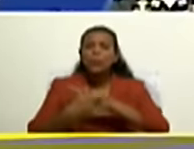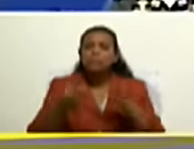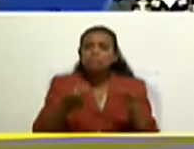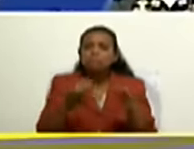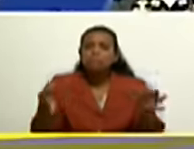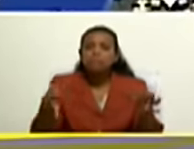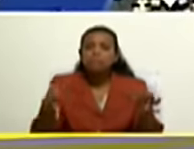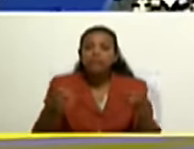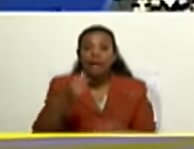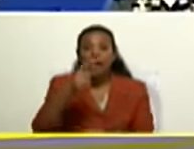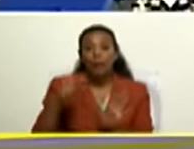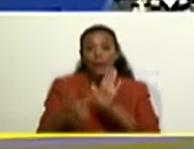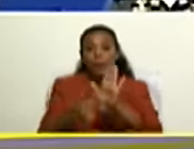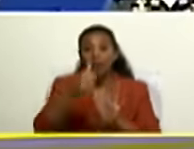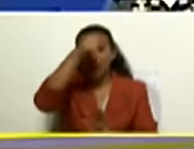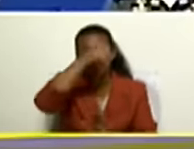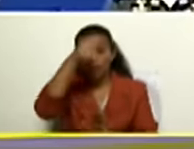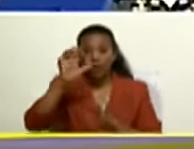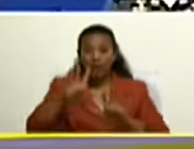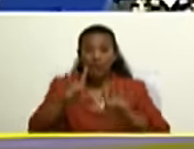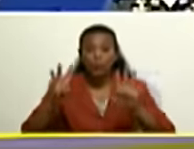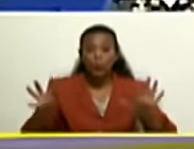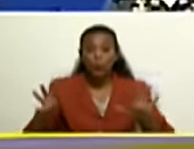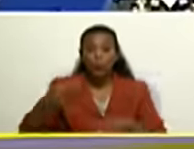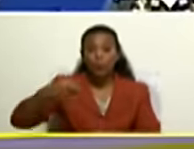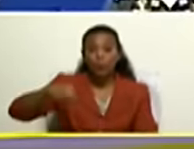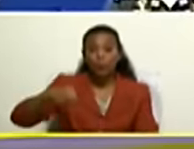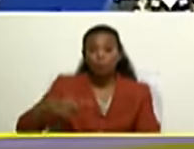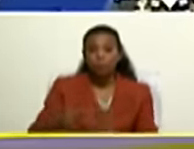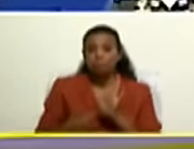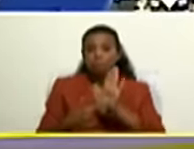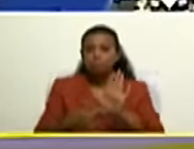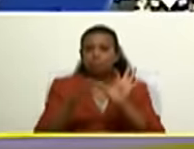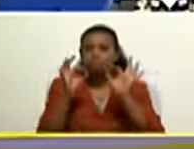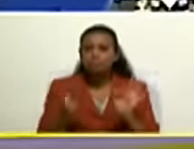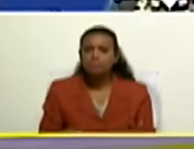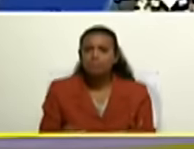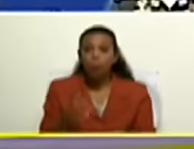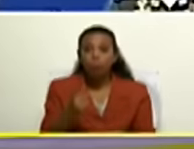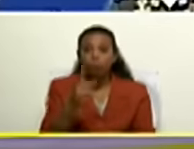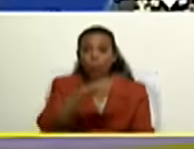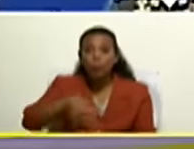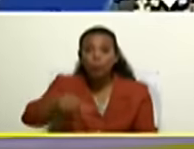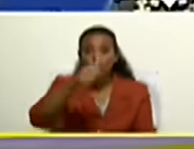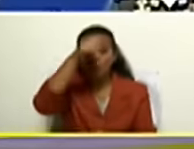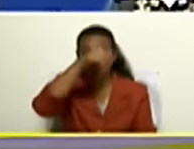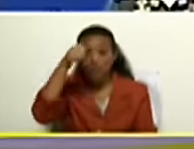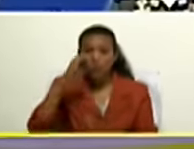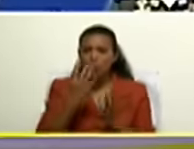Ahí se demostró el domingo, doctor Jorge Rodríguez. Vi a muchos de ustedes el domingo